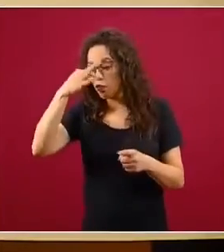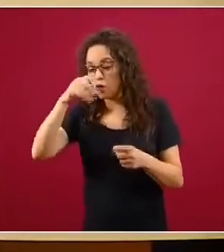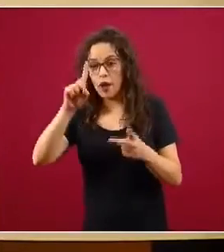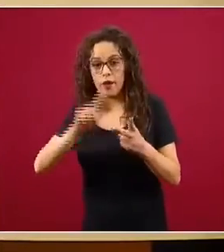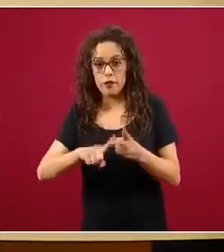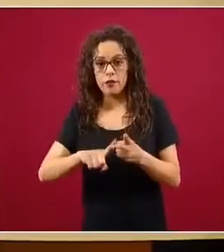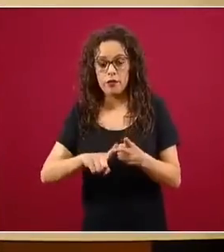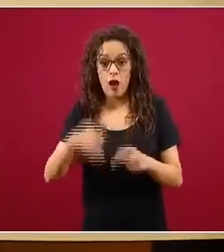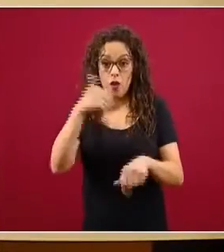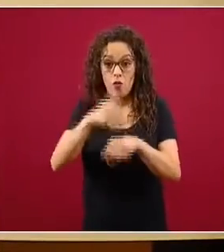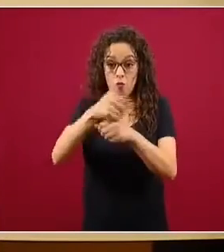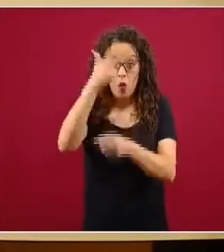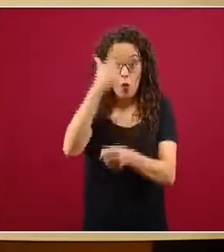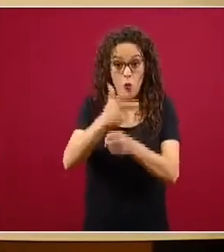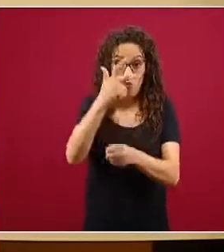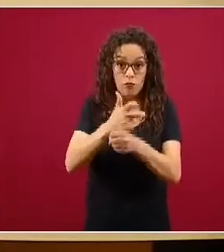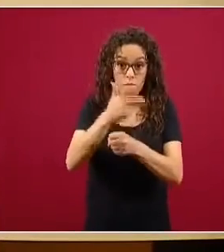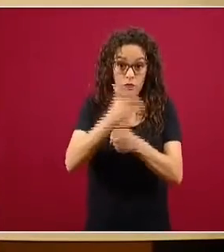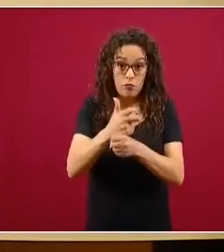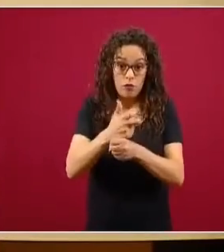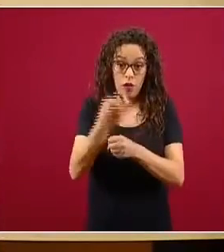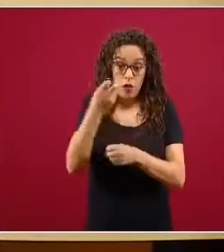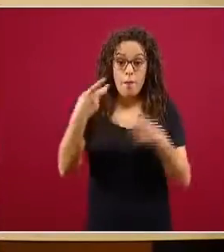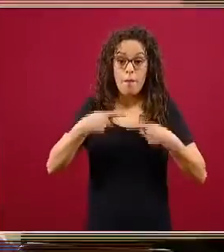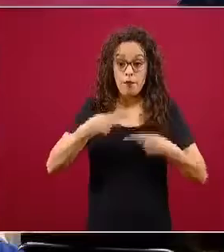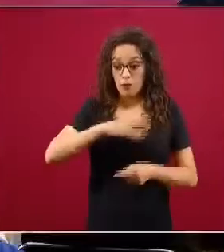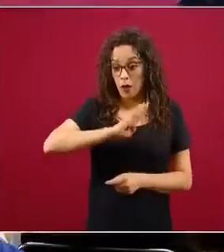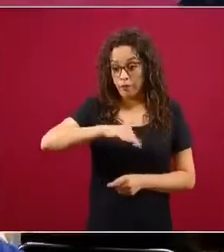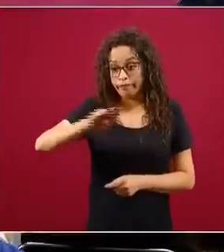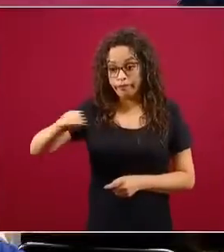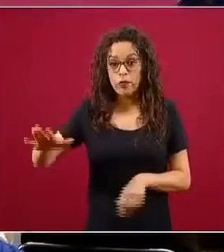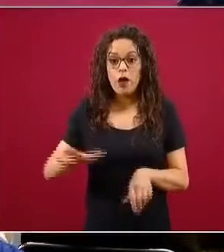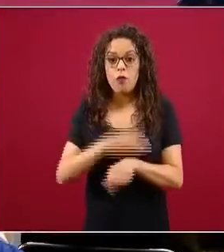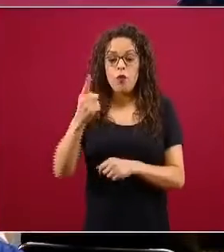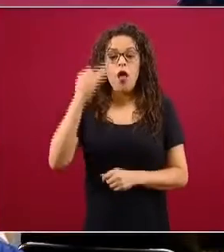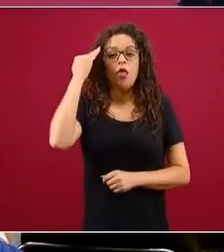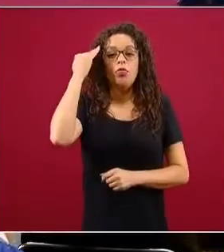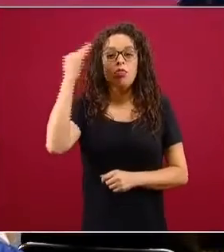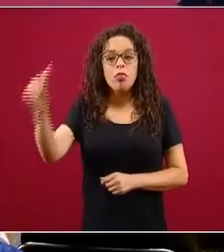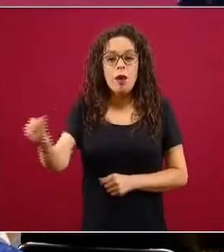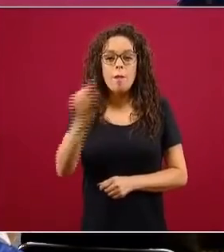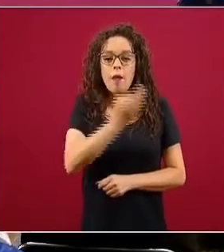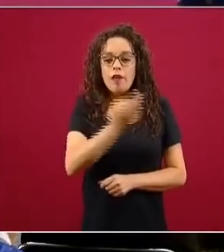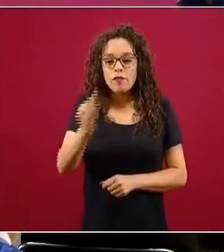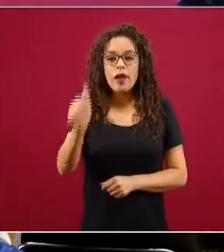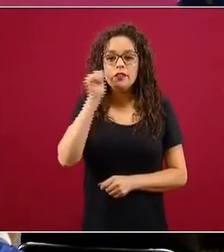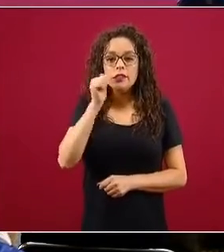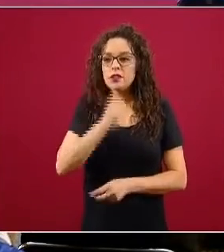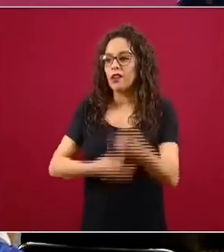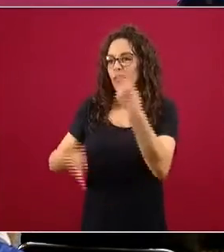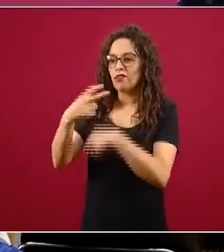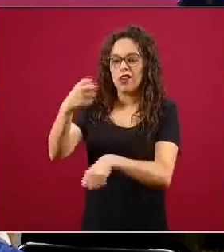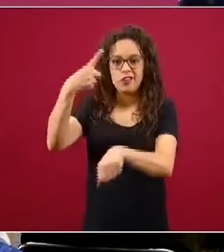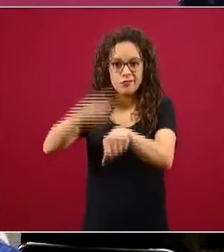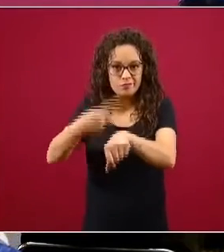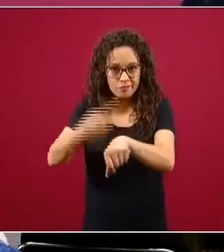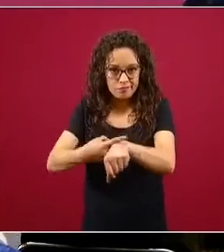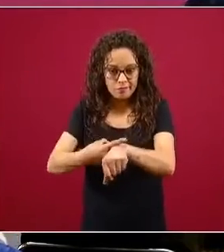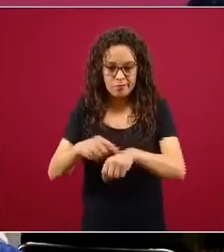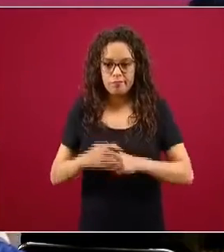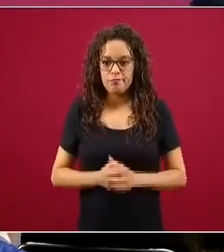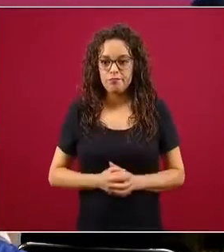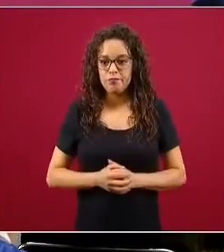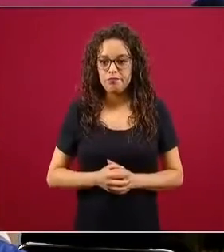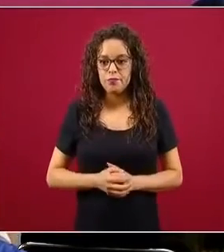ya en varios años por estas etapas estacionales de la neumonía, enfermedad pulmonar obstructiva crónica